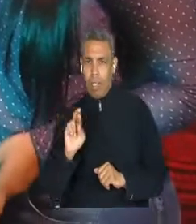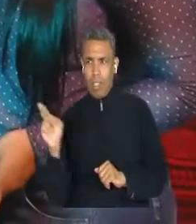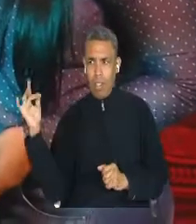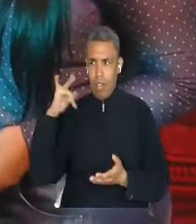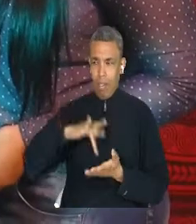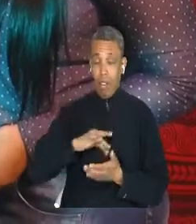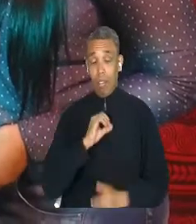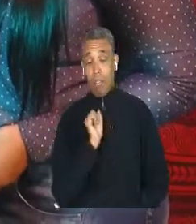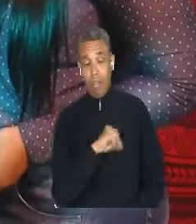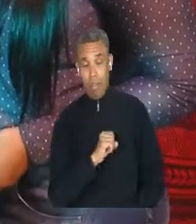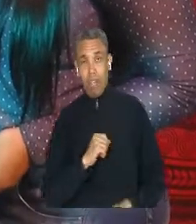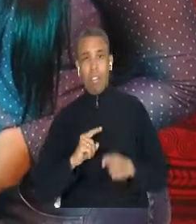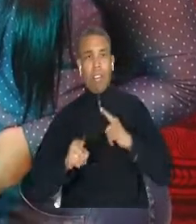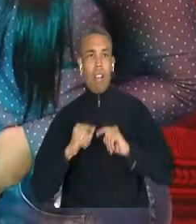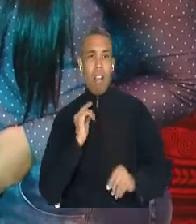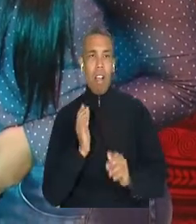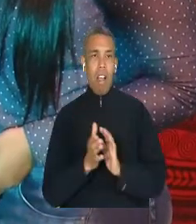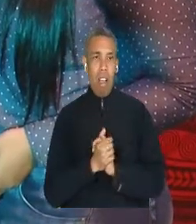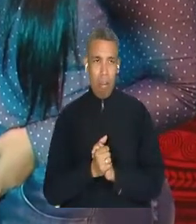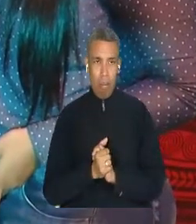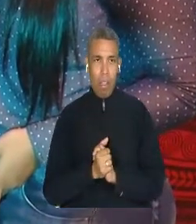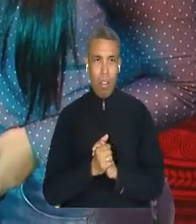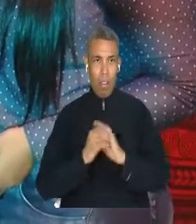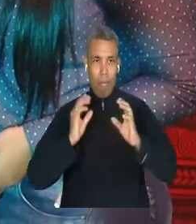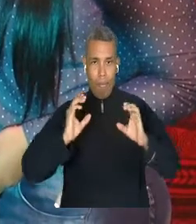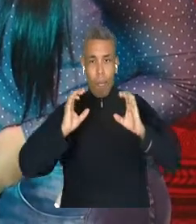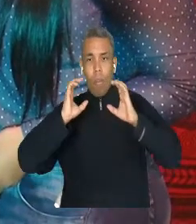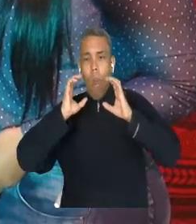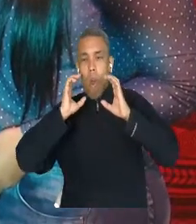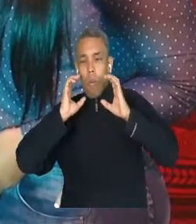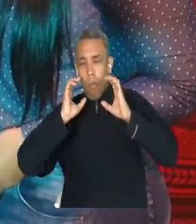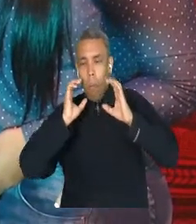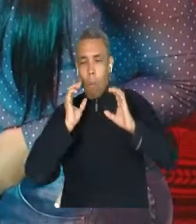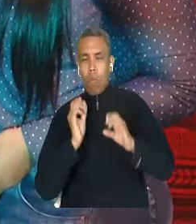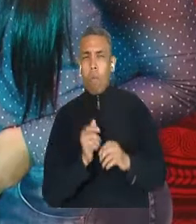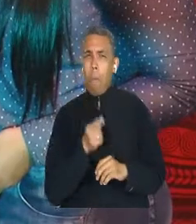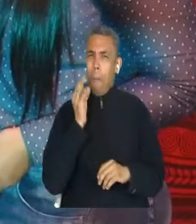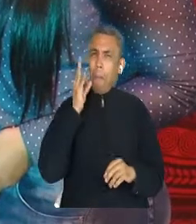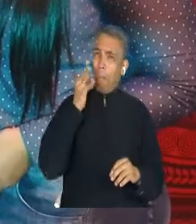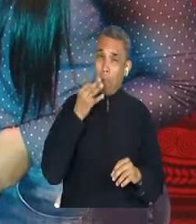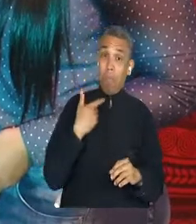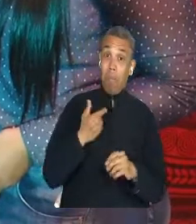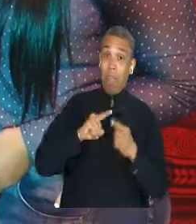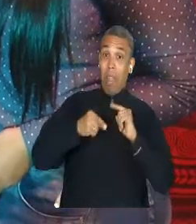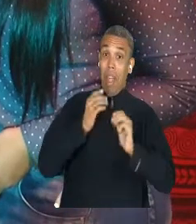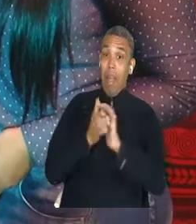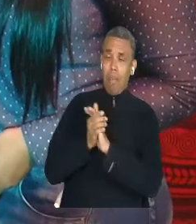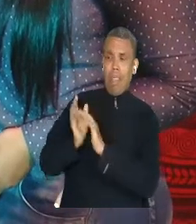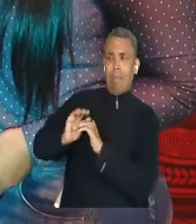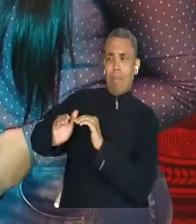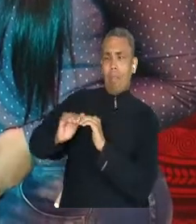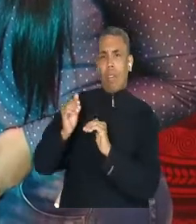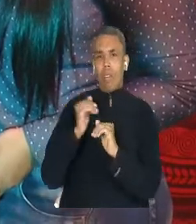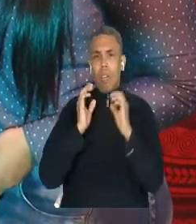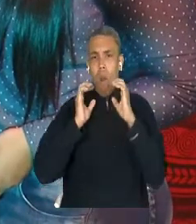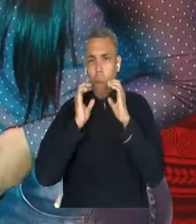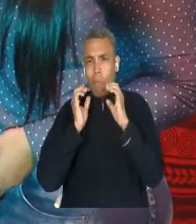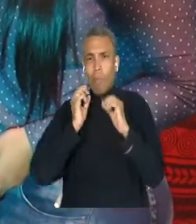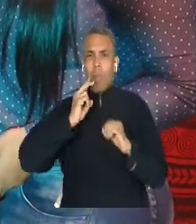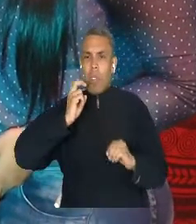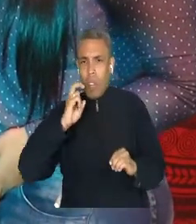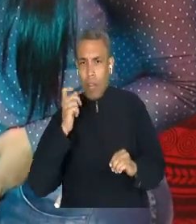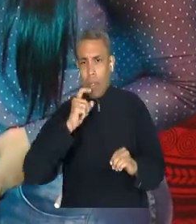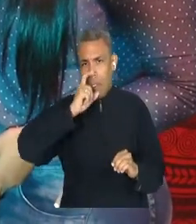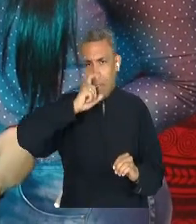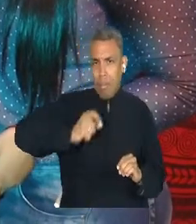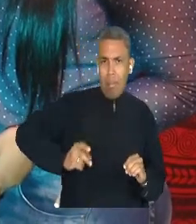invitar pues a varias amigas mías a comer, a cenar acá, porque veo que hay una variedad. Al que no le guste la hamburguesa, hay carnes, hay costillitas,